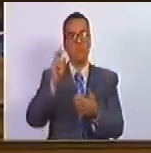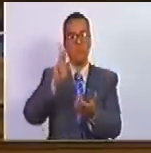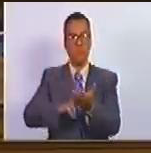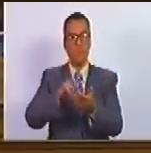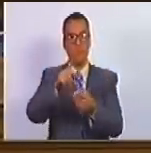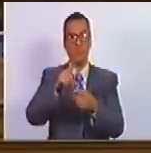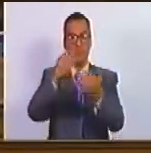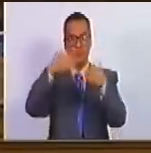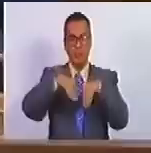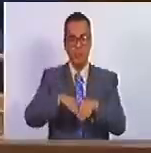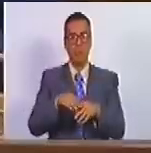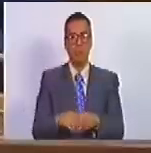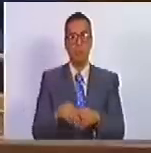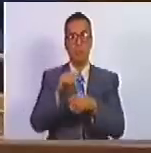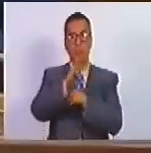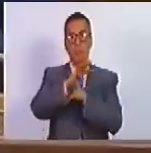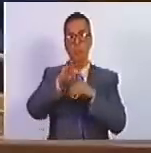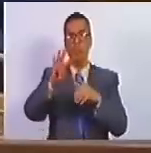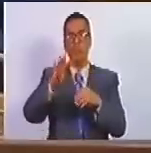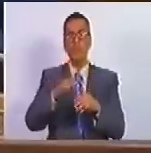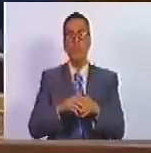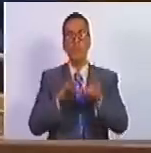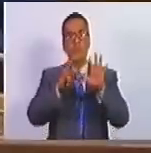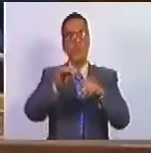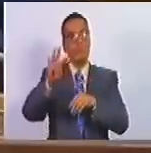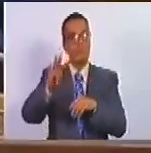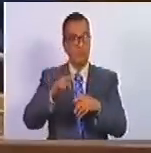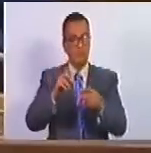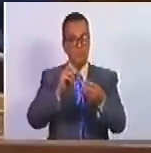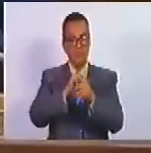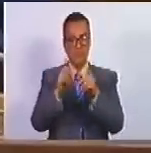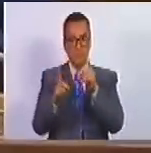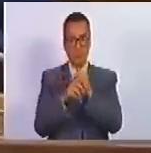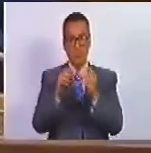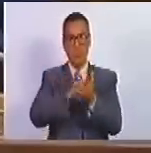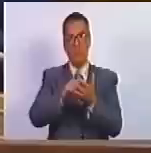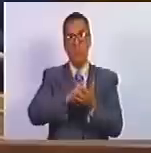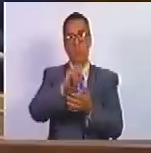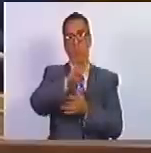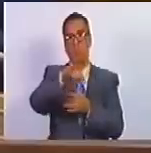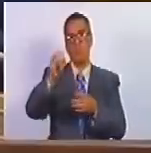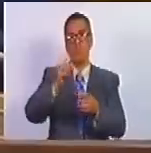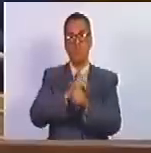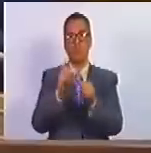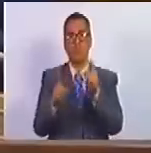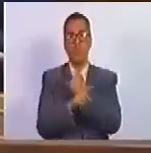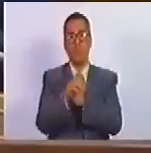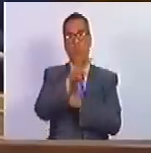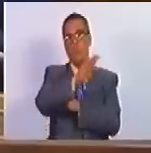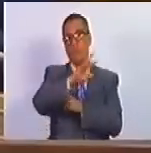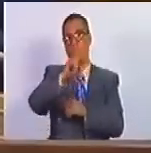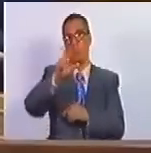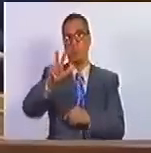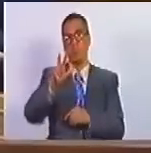Aprobado. Siguiente. Nonagésimo cuarto. Se propone modificar el artículo 40, que pasa a ser el artículo 43, el cual